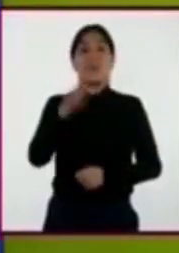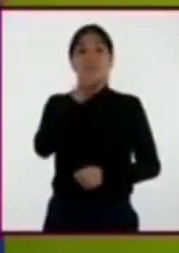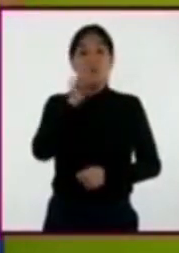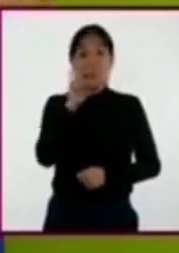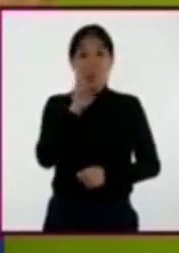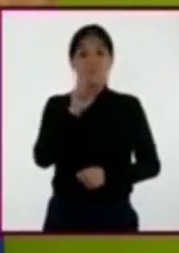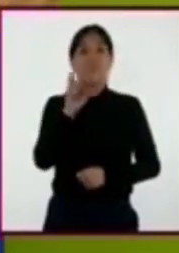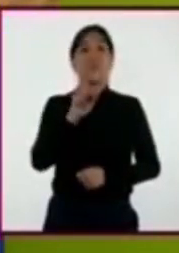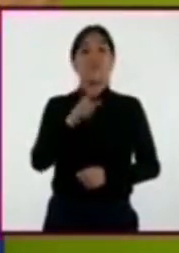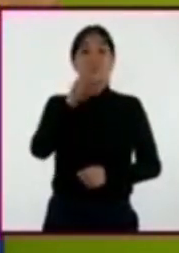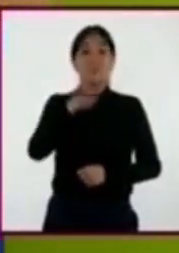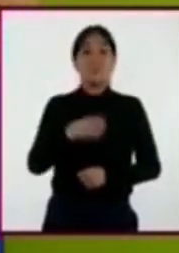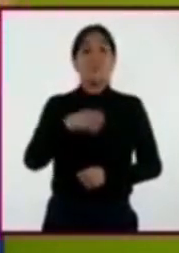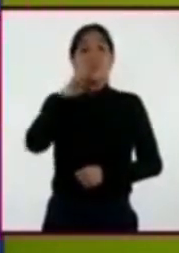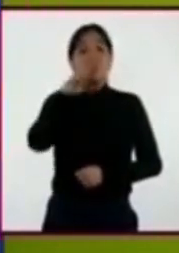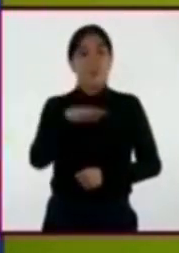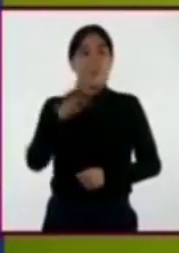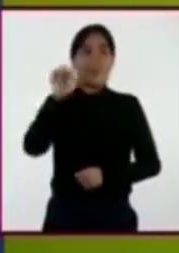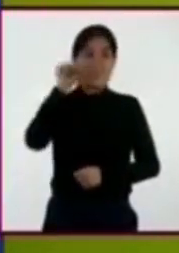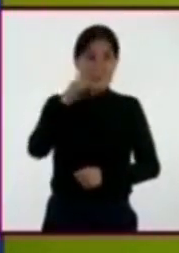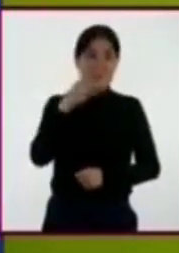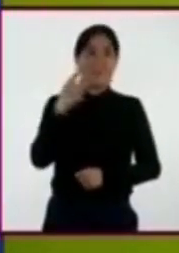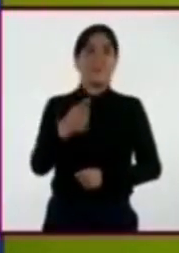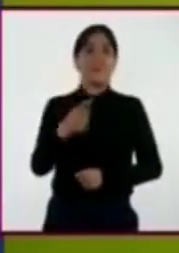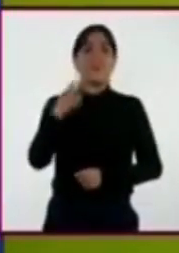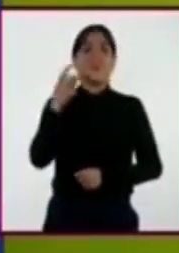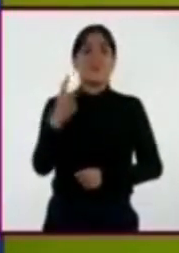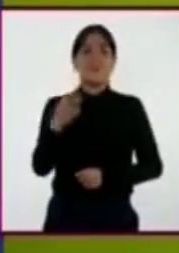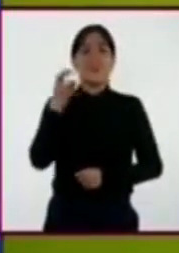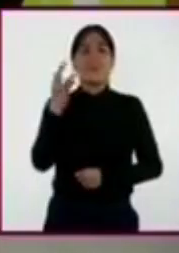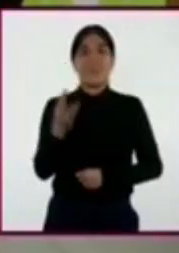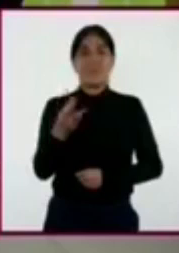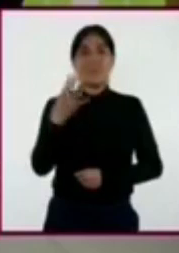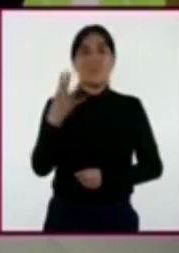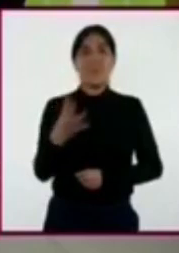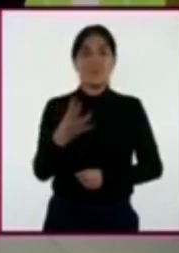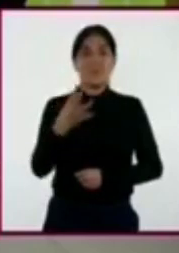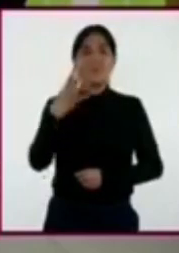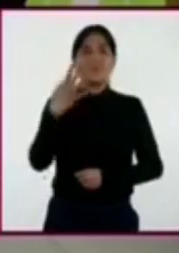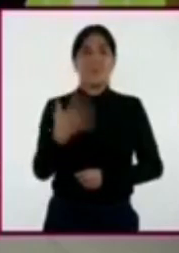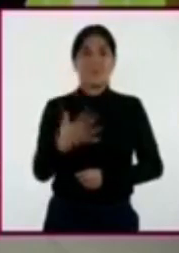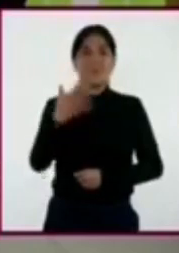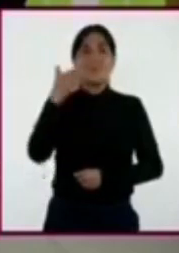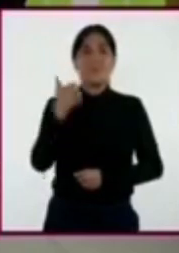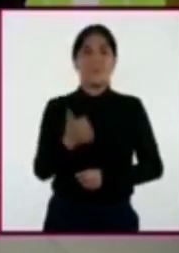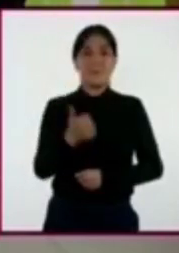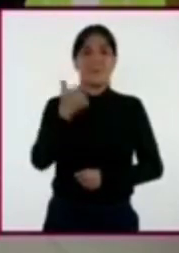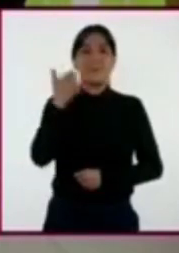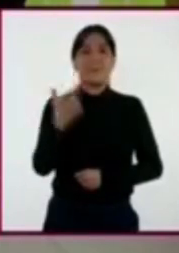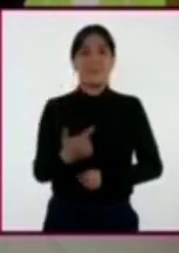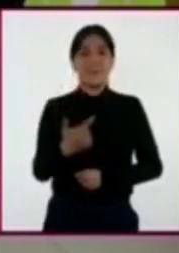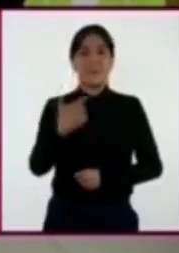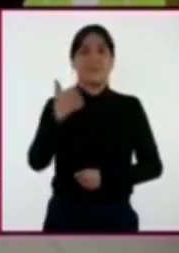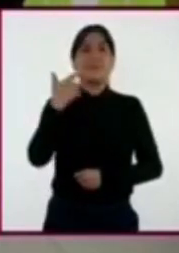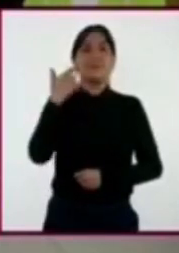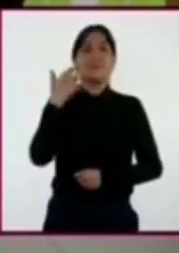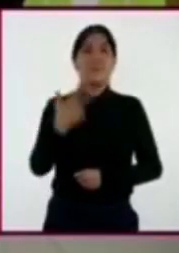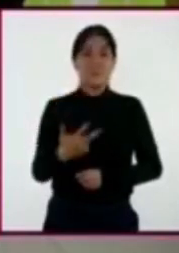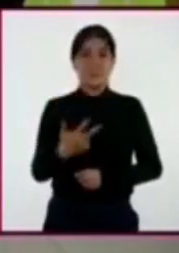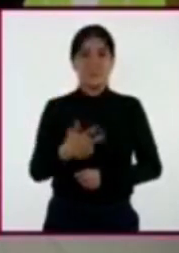exhalación jalamos hacia abajo. Y 1, 2, 3, 4, 5, 6,